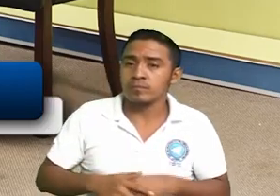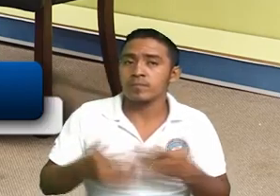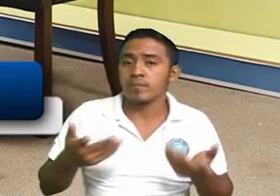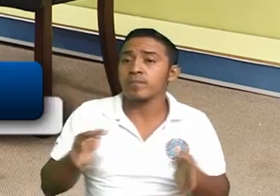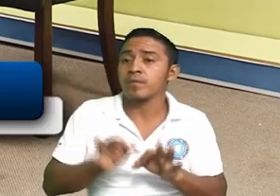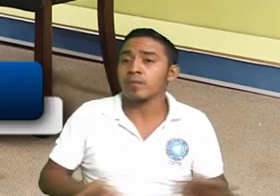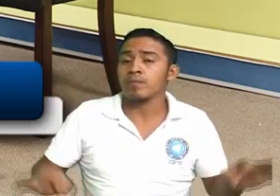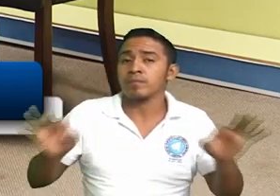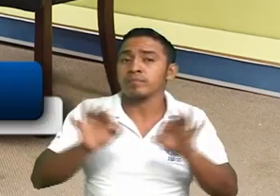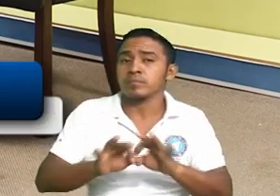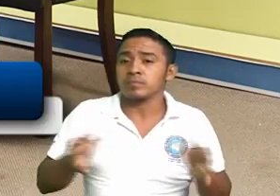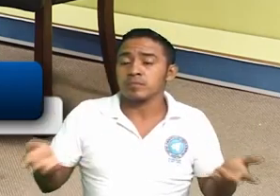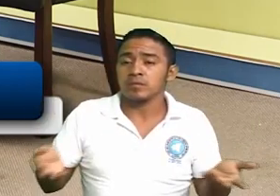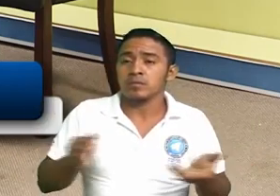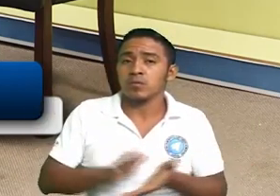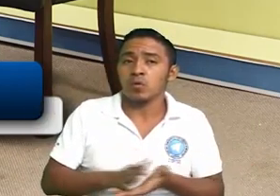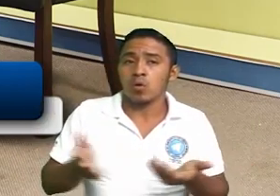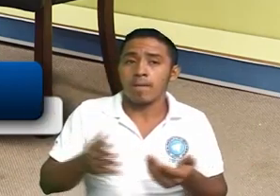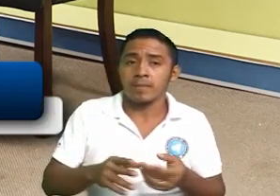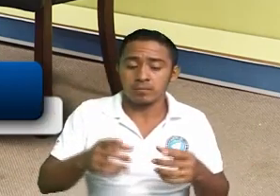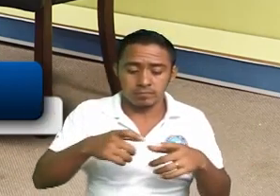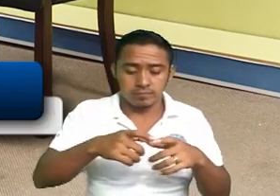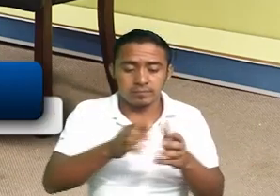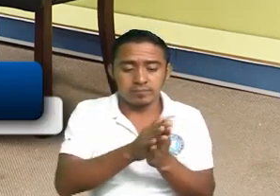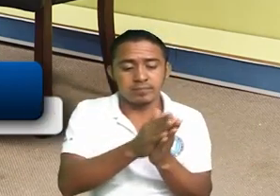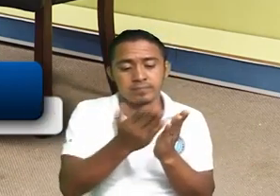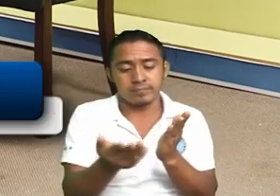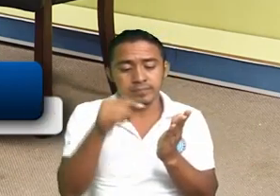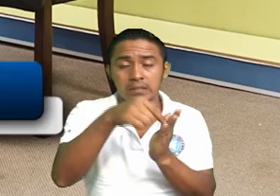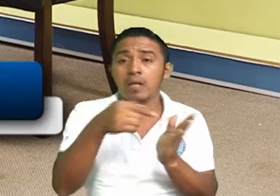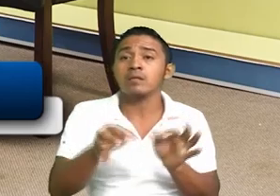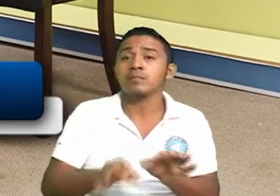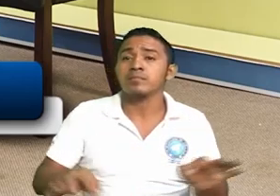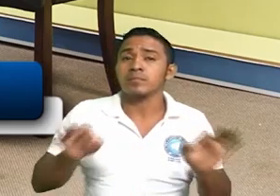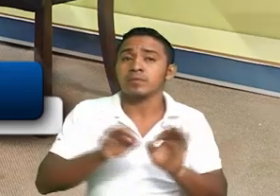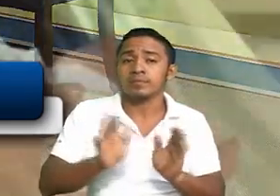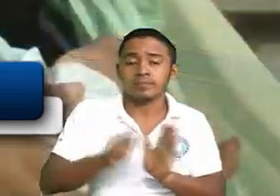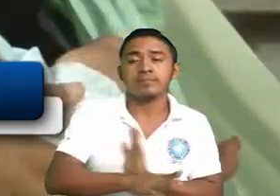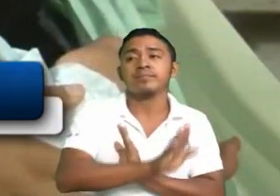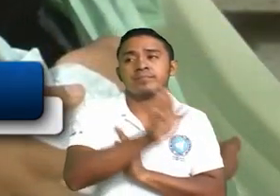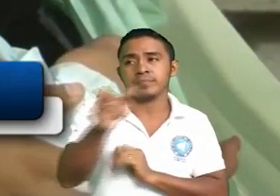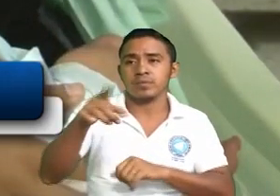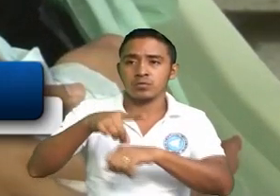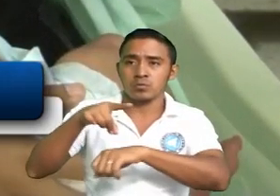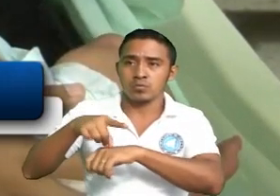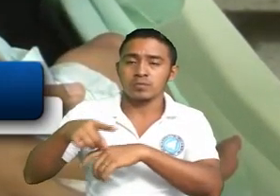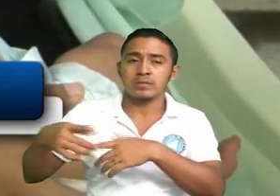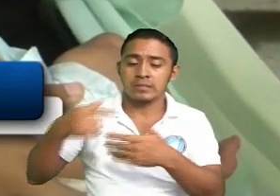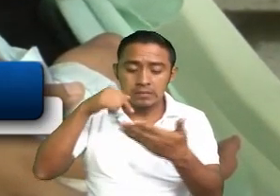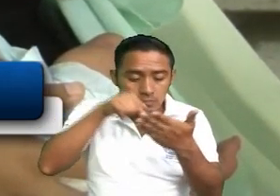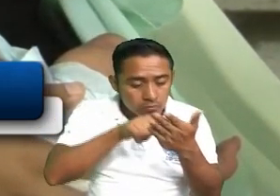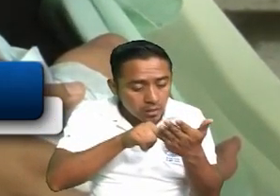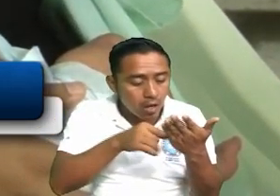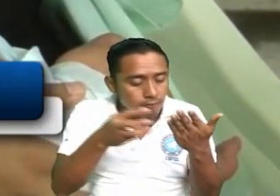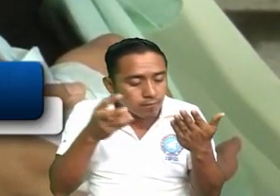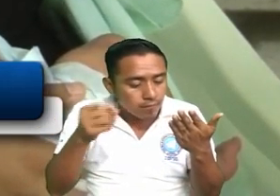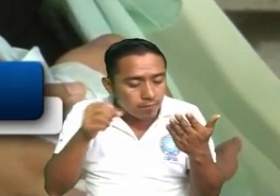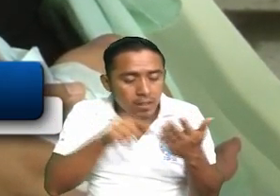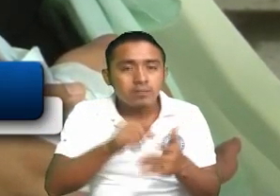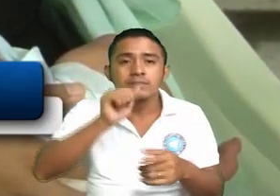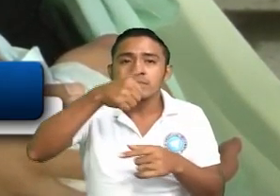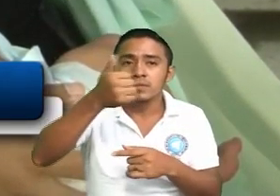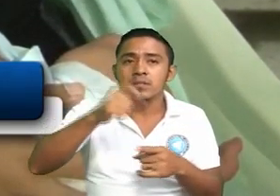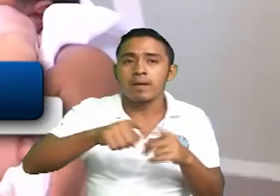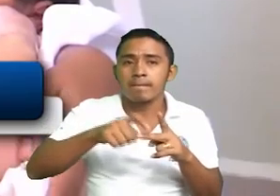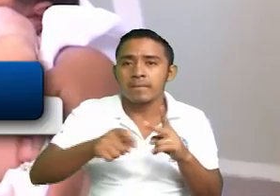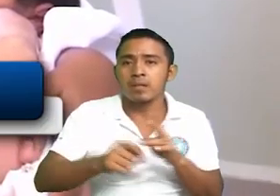que para las madres primerizas es que no deben olvidar inmunizar a sus niños, a sus niñas, a sus bebés,